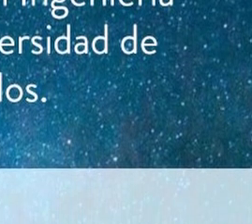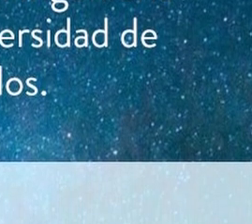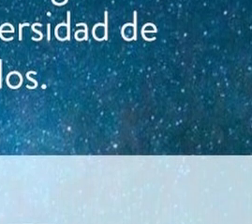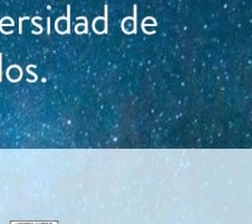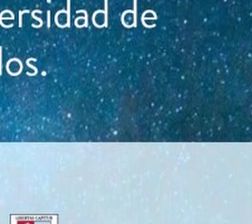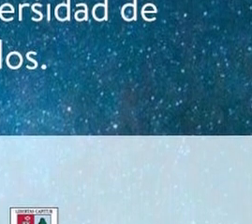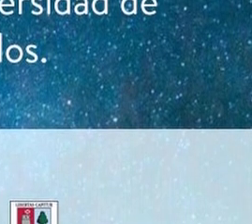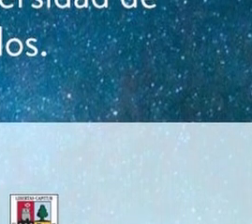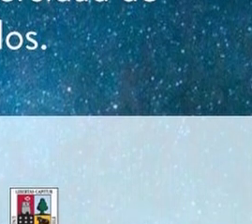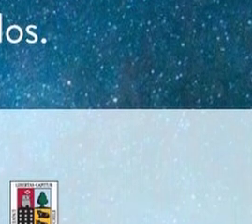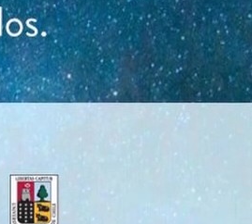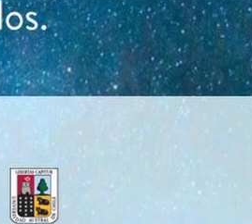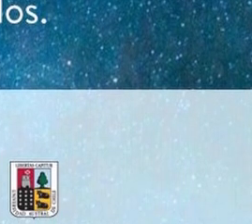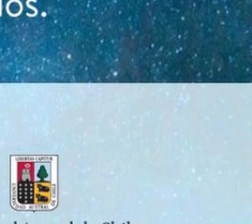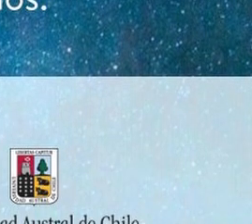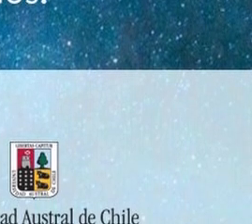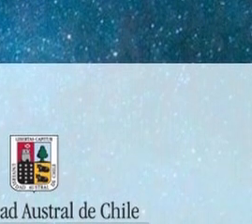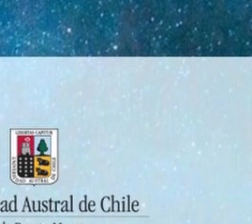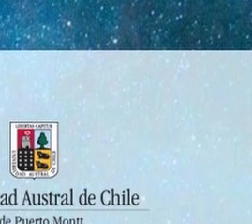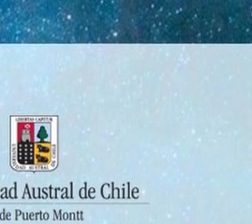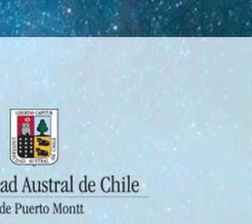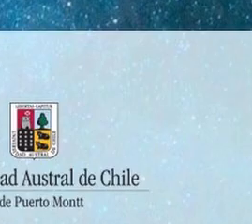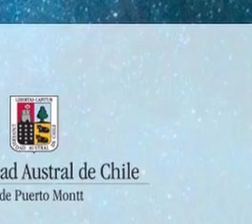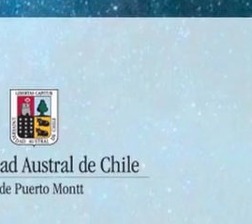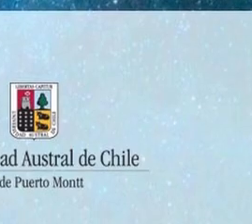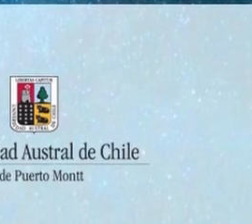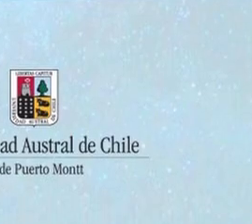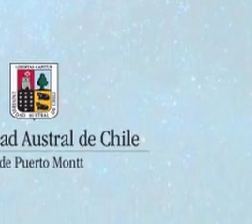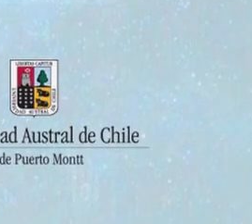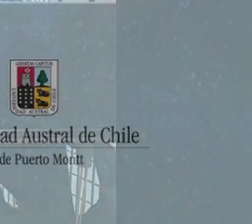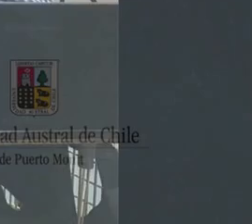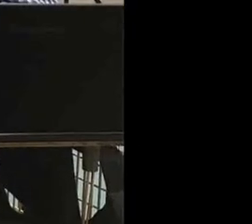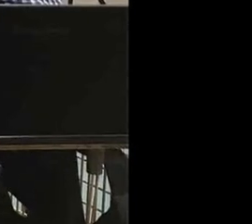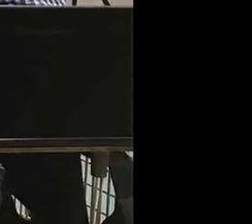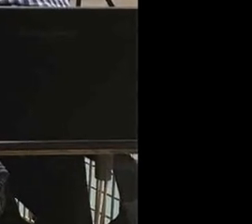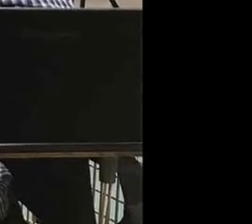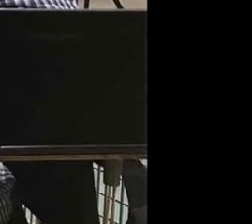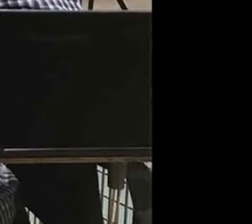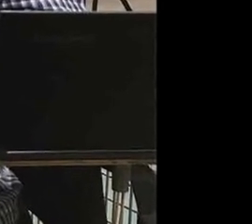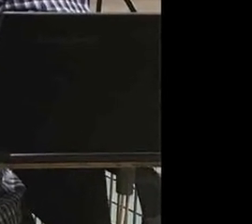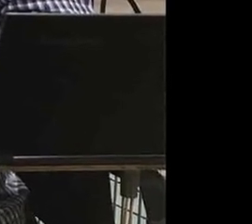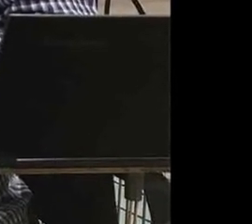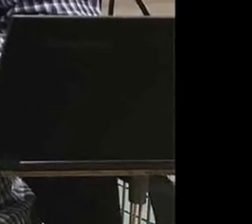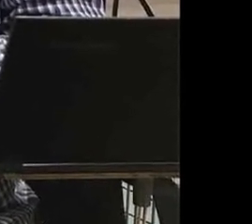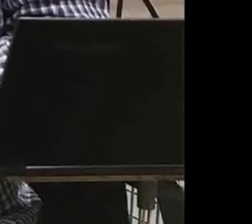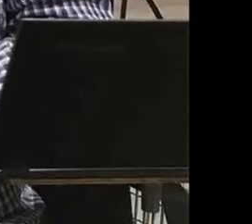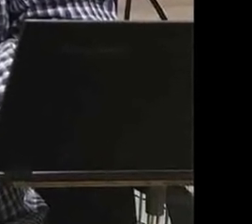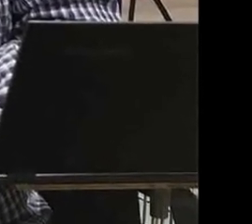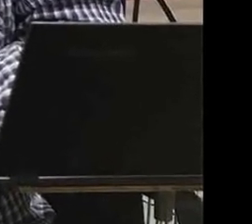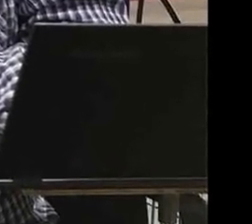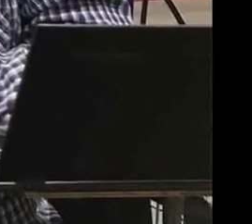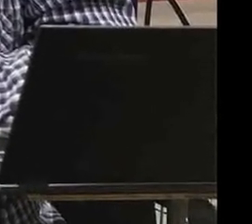máster en Ciencias en Sistemas de Control y Robótica de la Universidad Complutense de Madrid, España, doctor en Ingeniería Industrial de la Universidad de